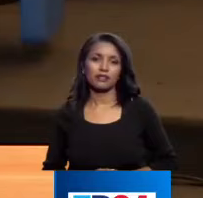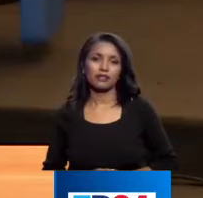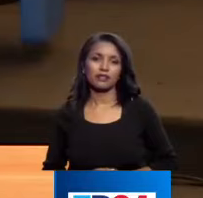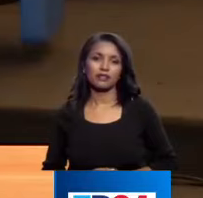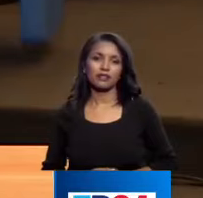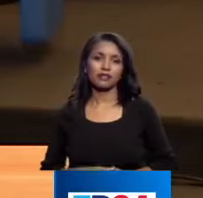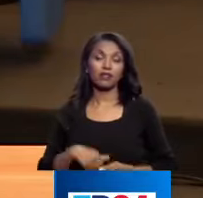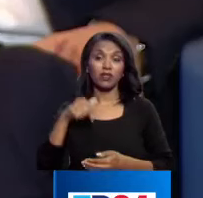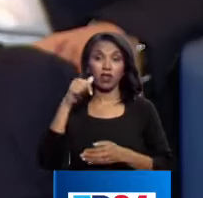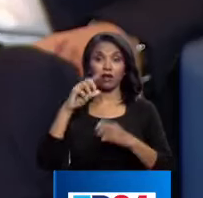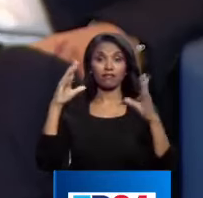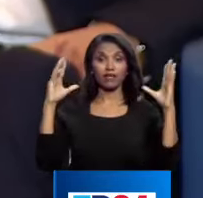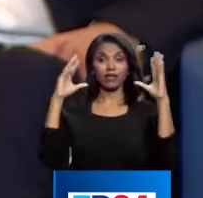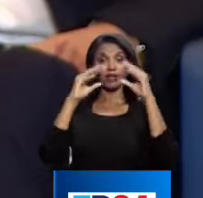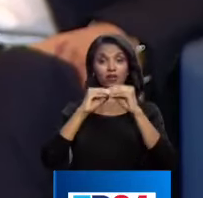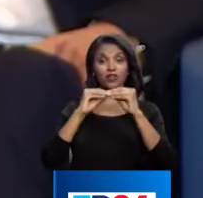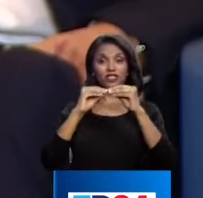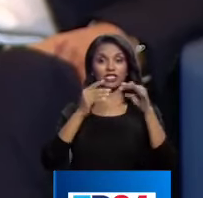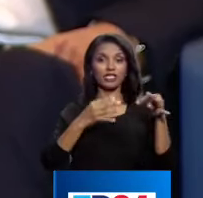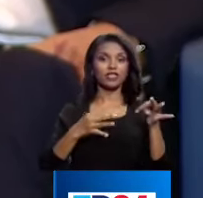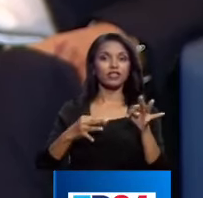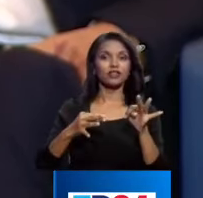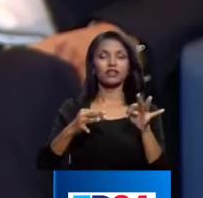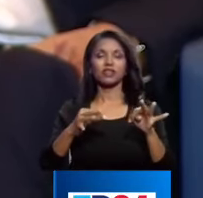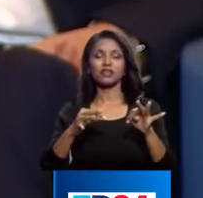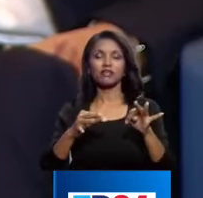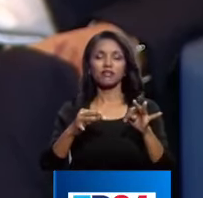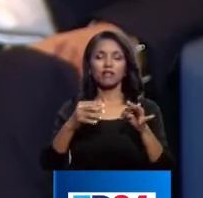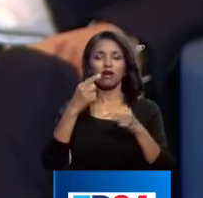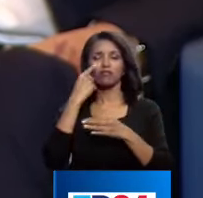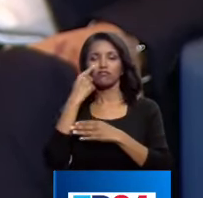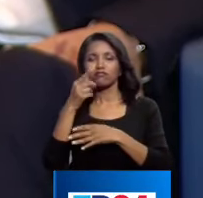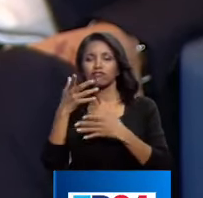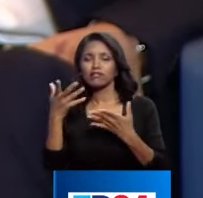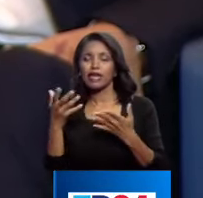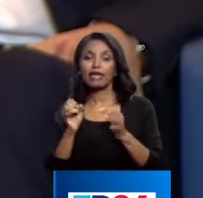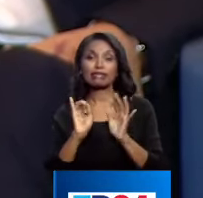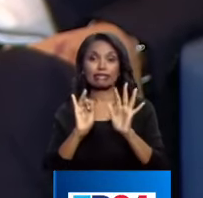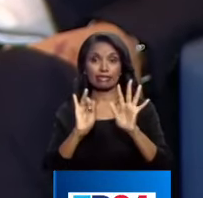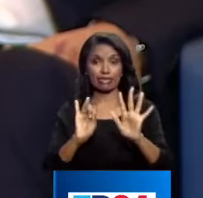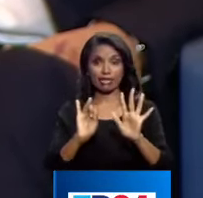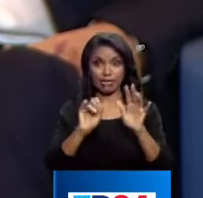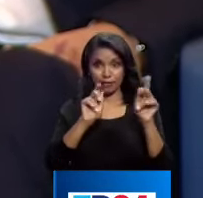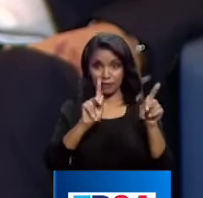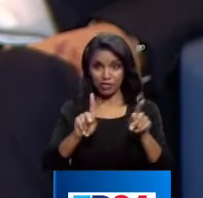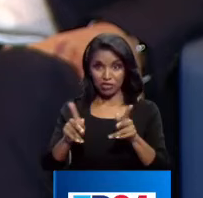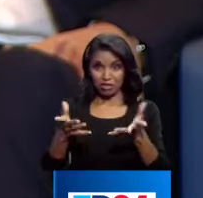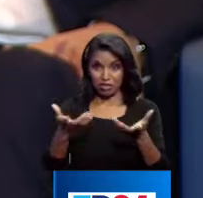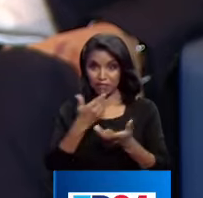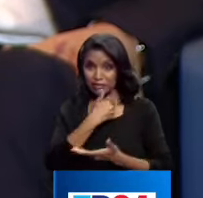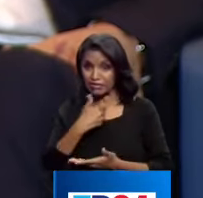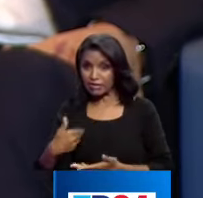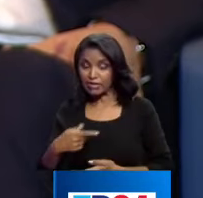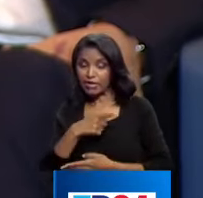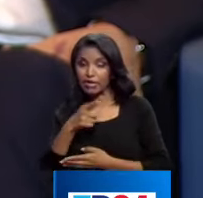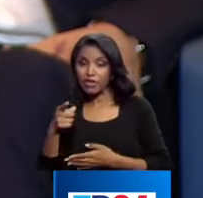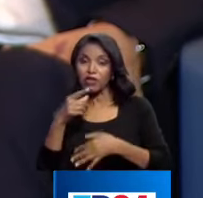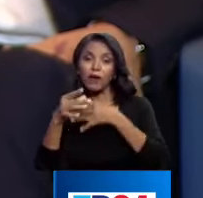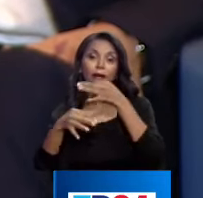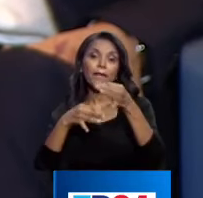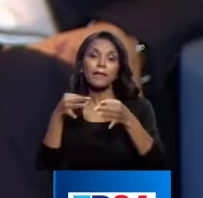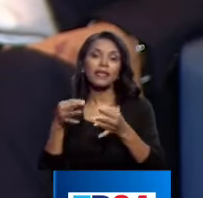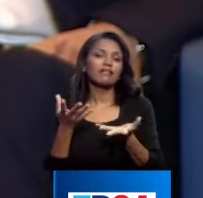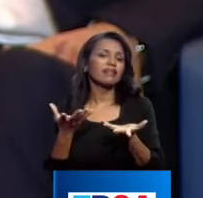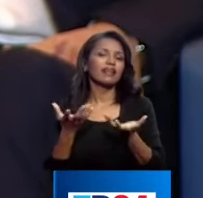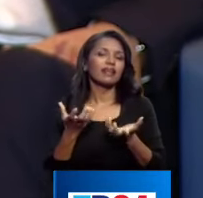Esta noche el turismo se viste de gala cuando 7 candidatos a la presidencia de la República nos presentarán sus propuestas sobre los temas que